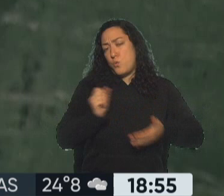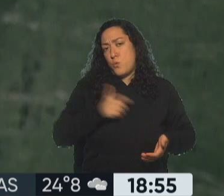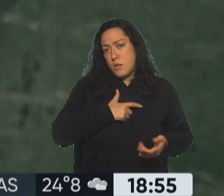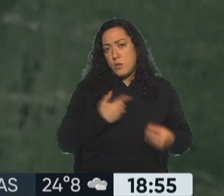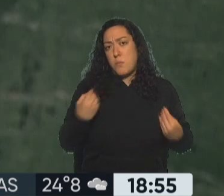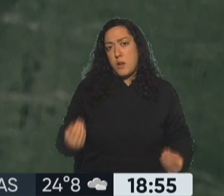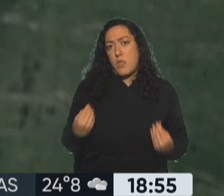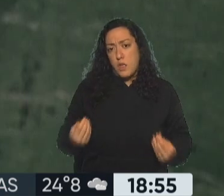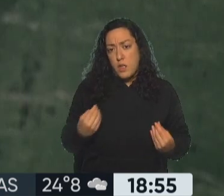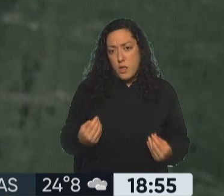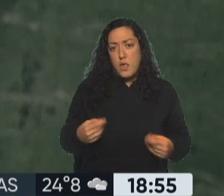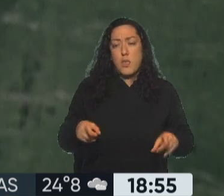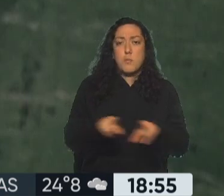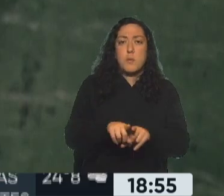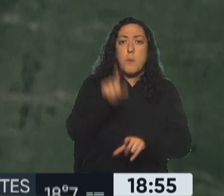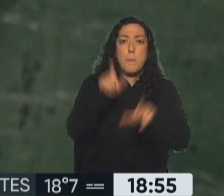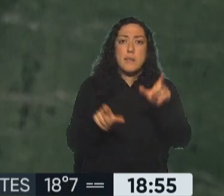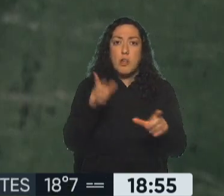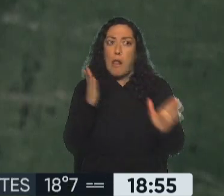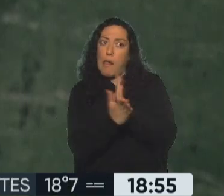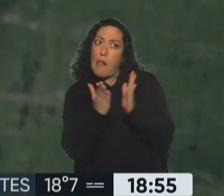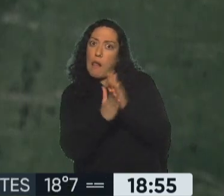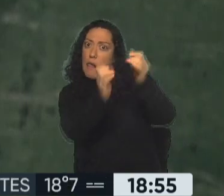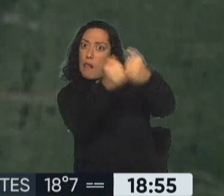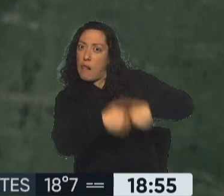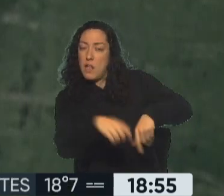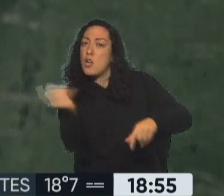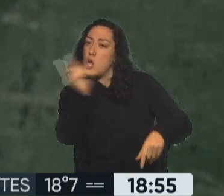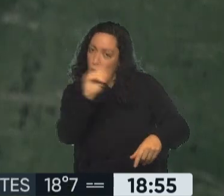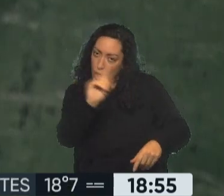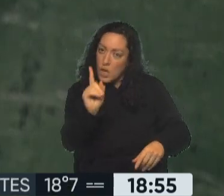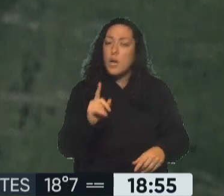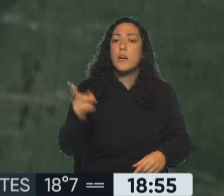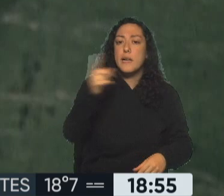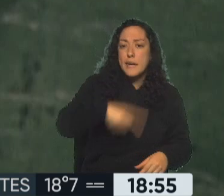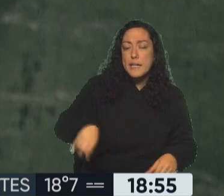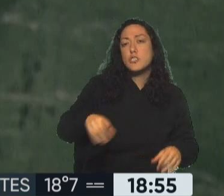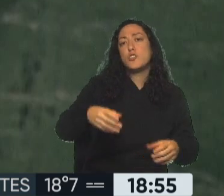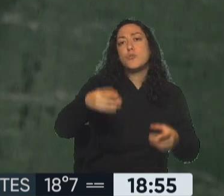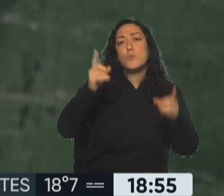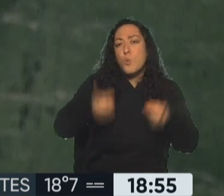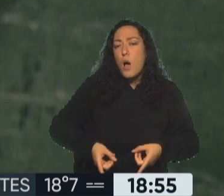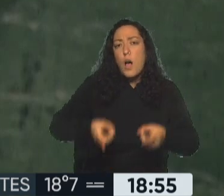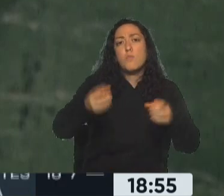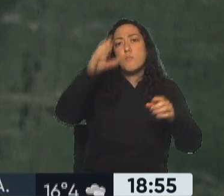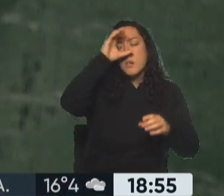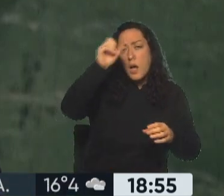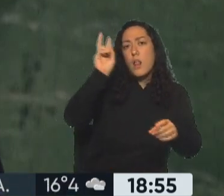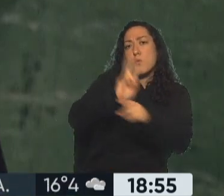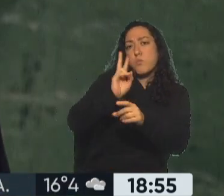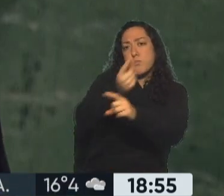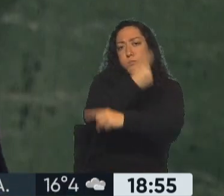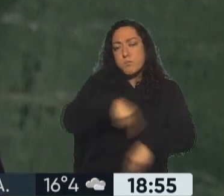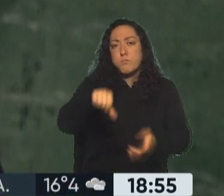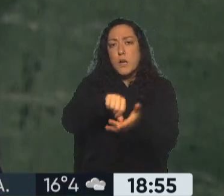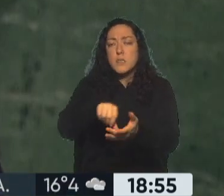evitando recibir o cobijar a cualquiera de los imputados, aun cuando gocen de inmunidad diplomática. Debemos